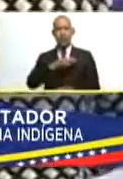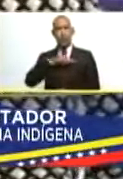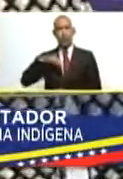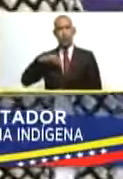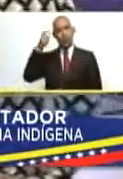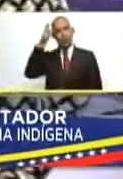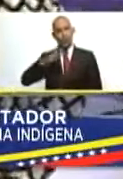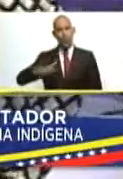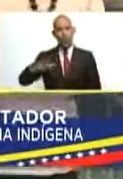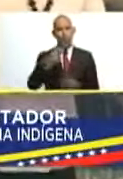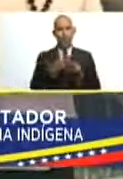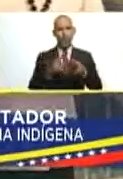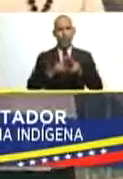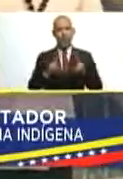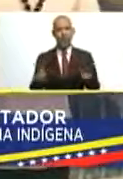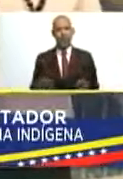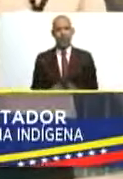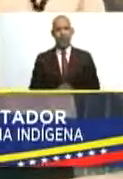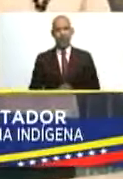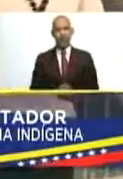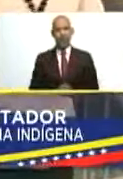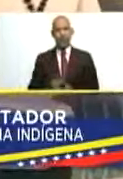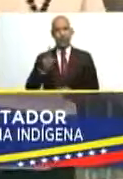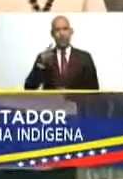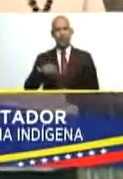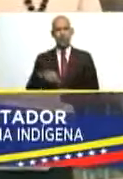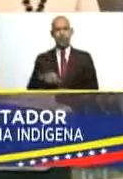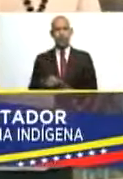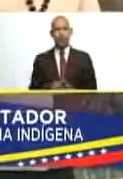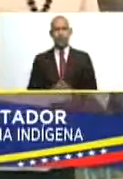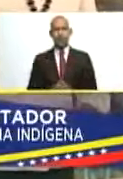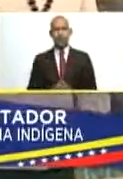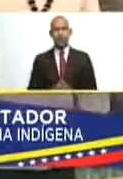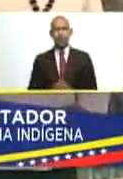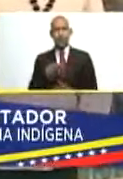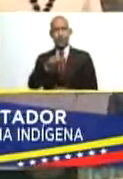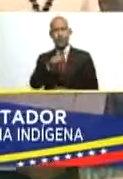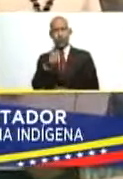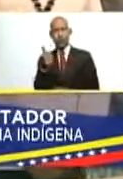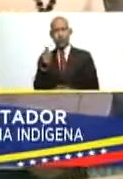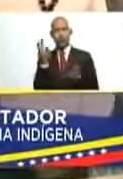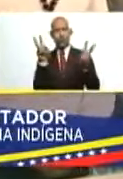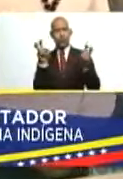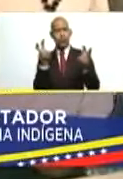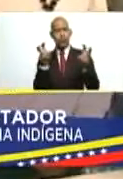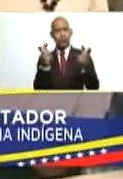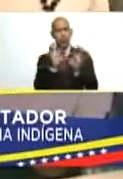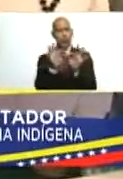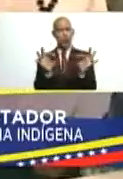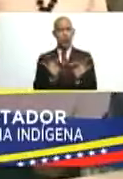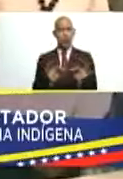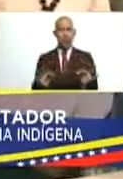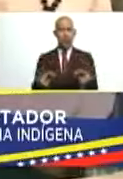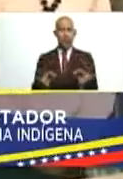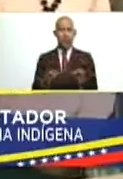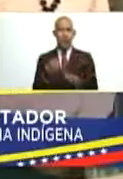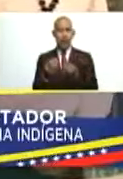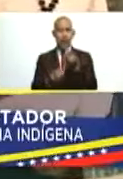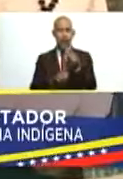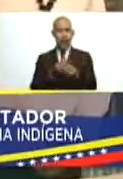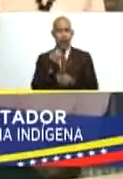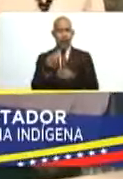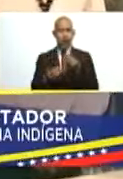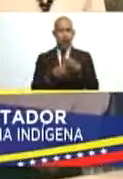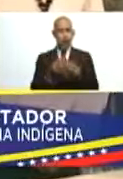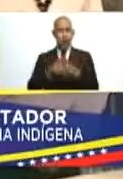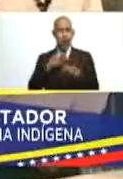de paz. Y lo otro es que en esa misma medida es que nosotros vamos a poder